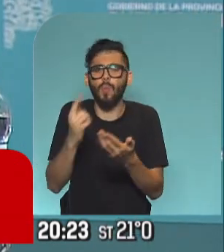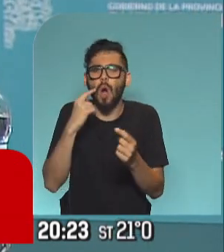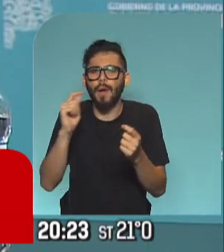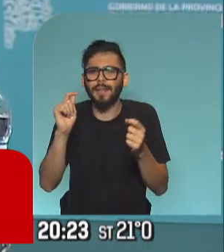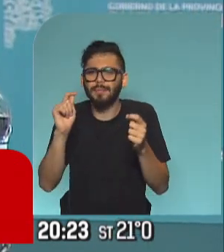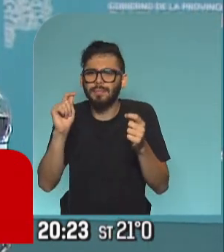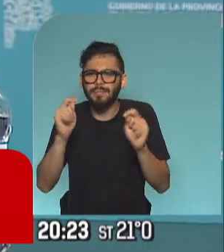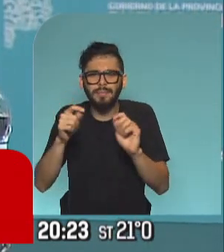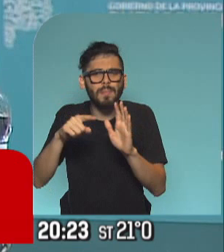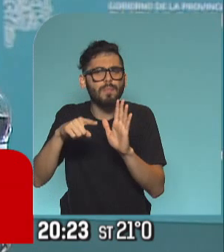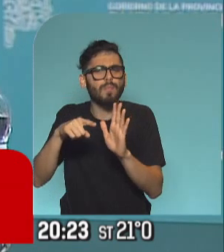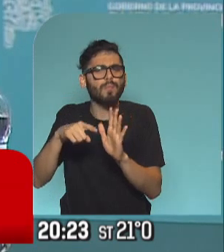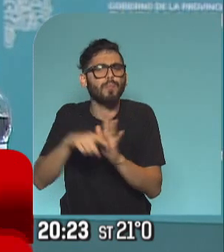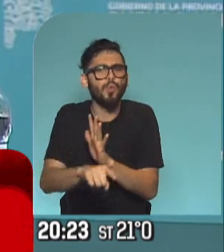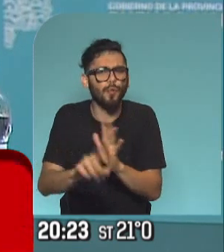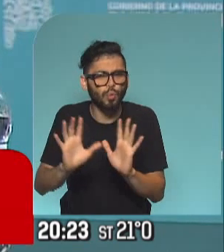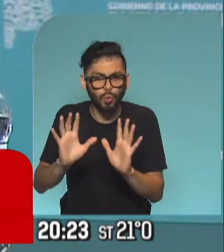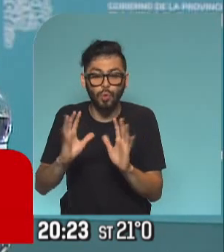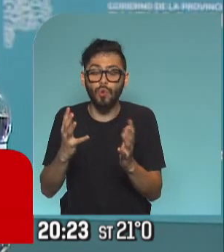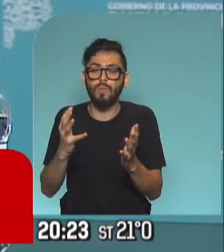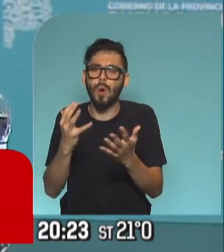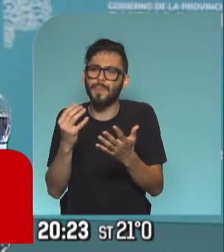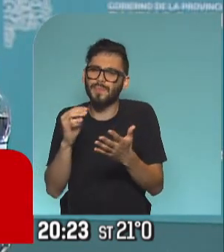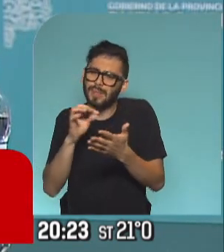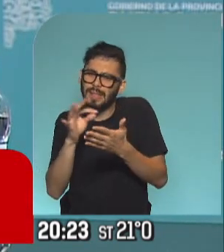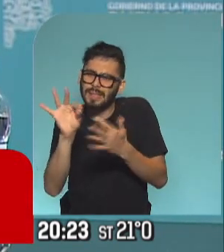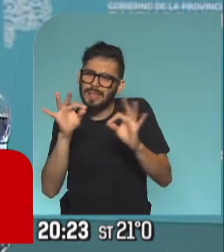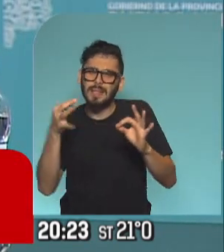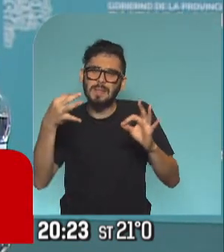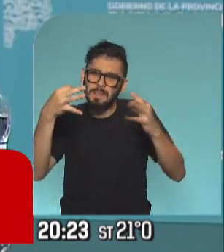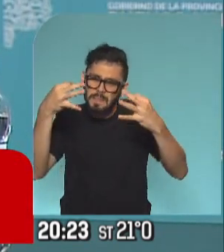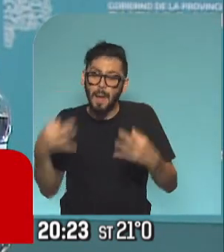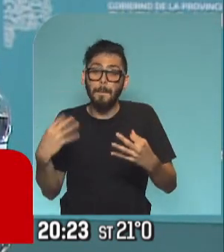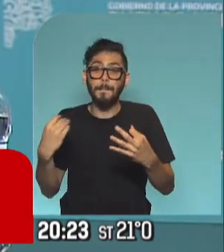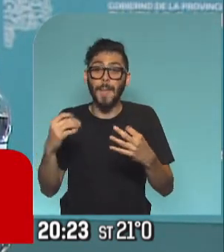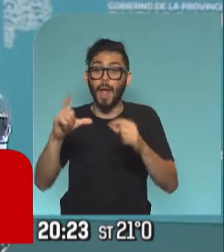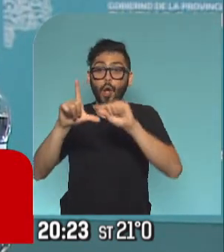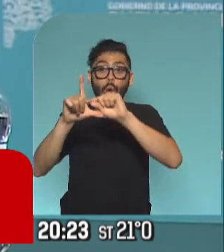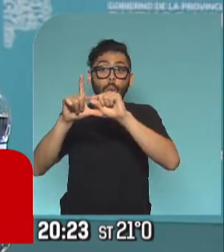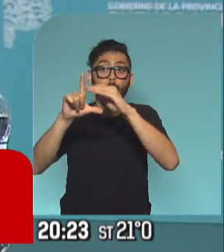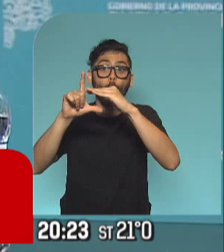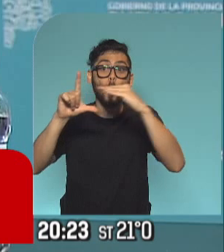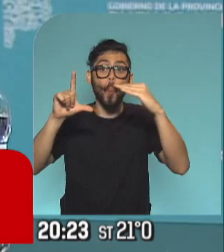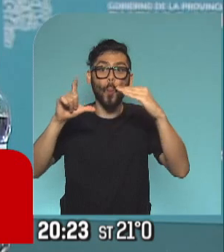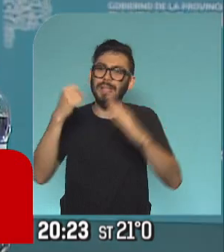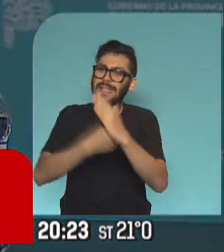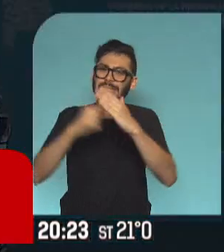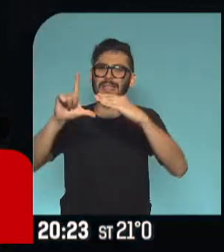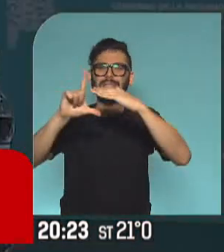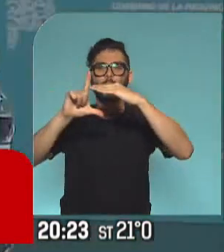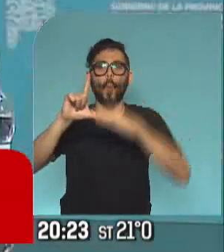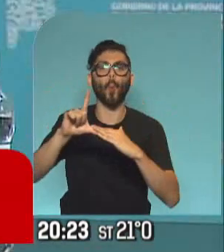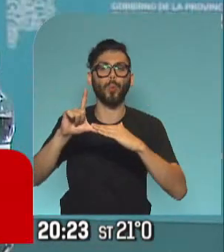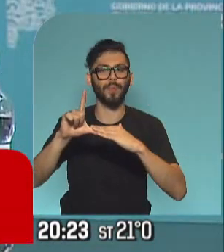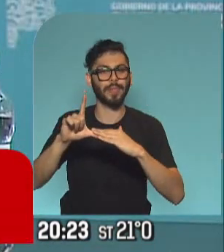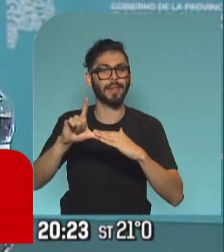sofisticarlas, profundizarlas y reforzarlas para pasar de aplanar la curva a aplastarla.